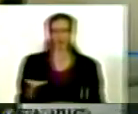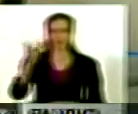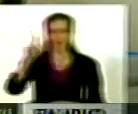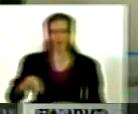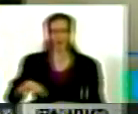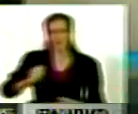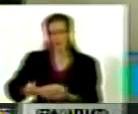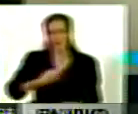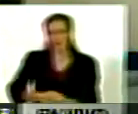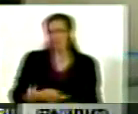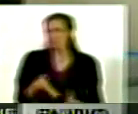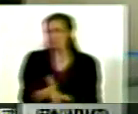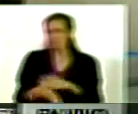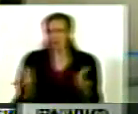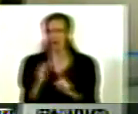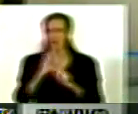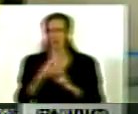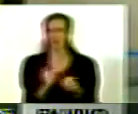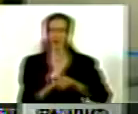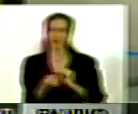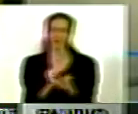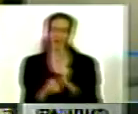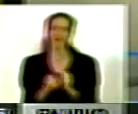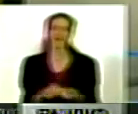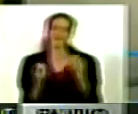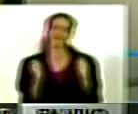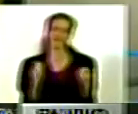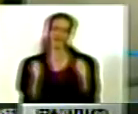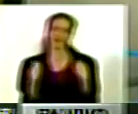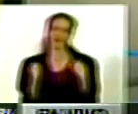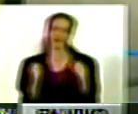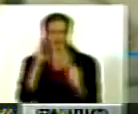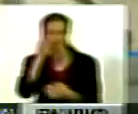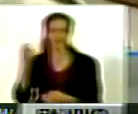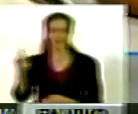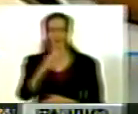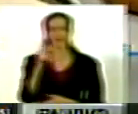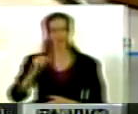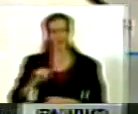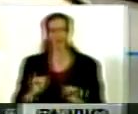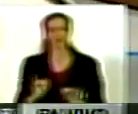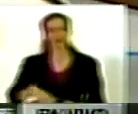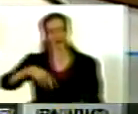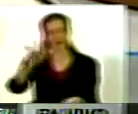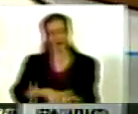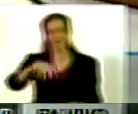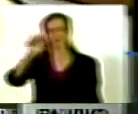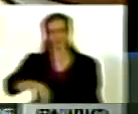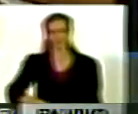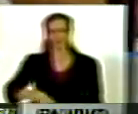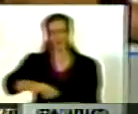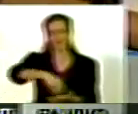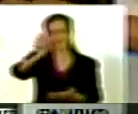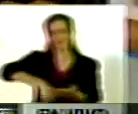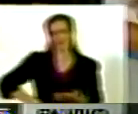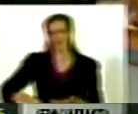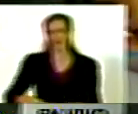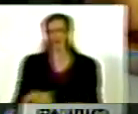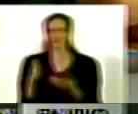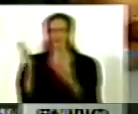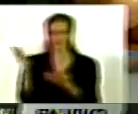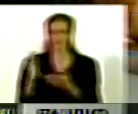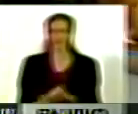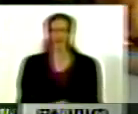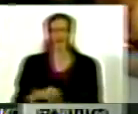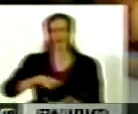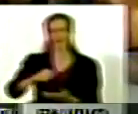para invertir en qué, en la cultura, en el deporte, en la vida de nuestro pueblo. Aquí está aprobado, aquí va la firma, mira.